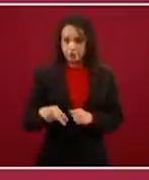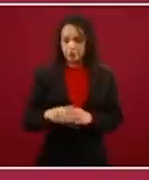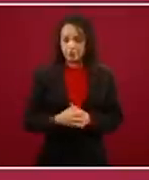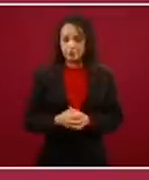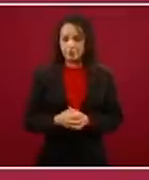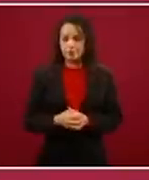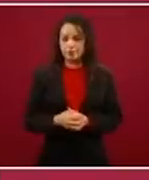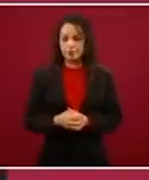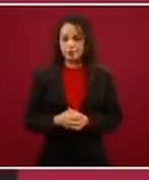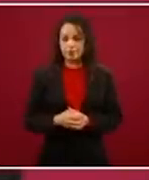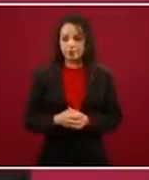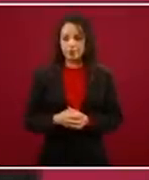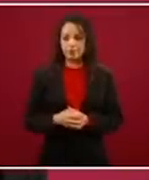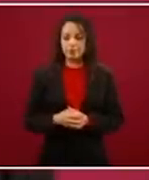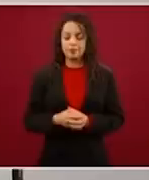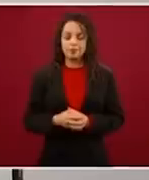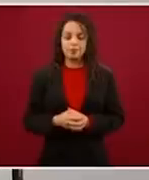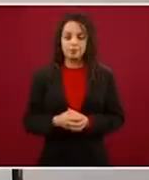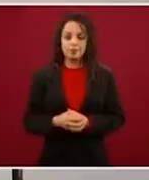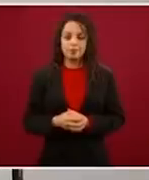después de, desde luego,